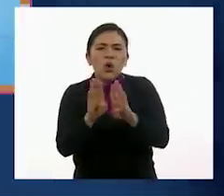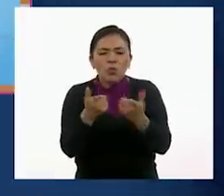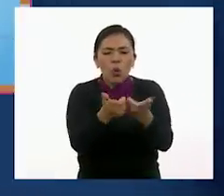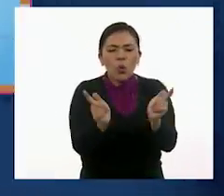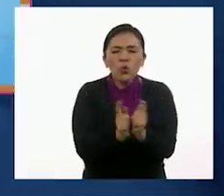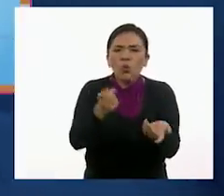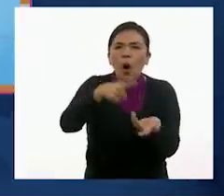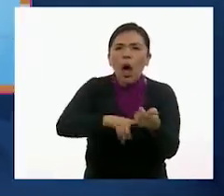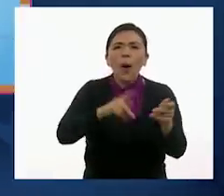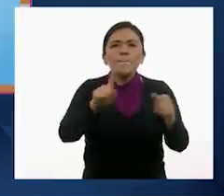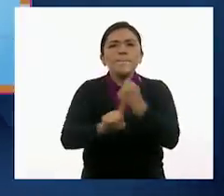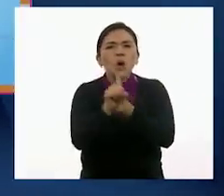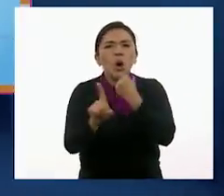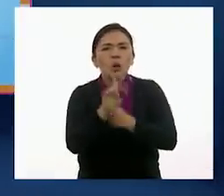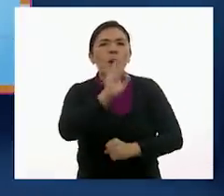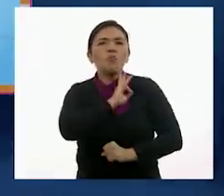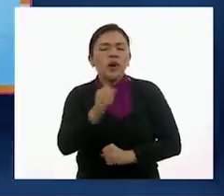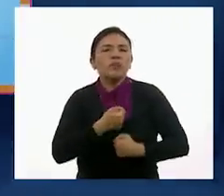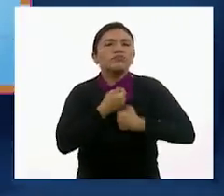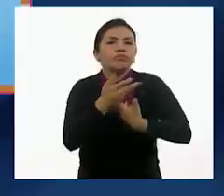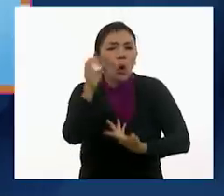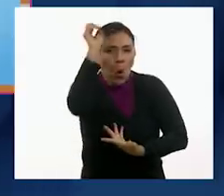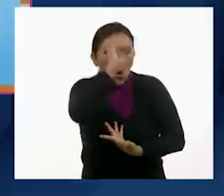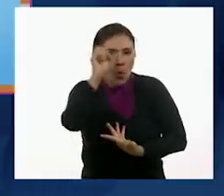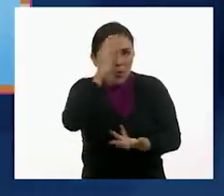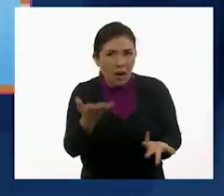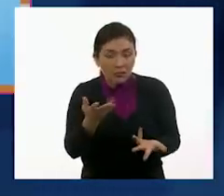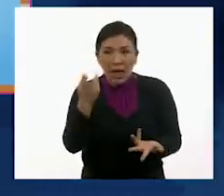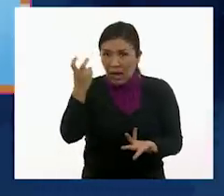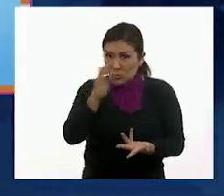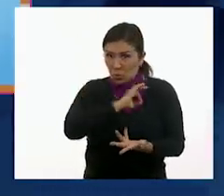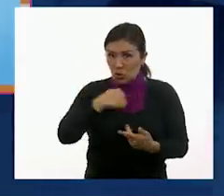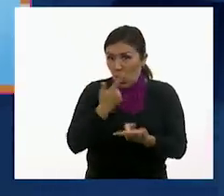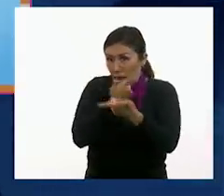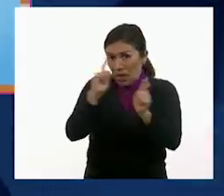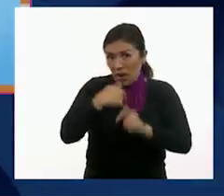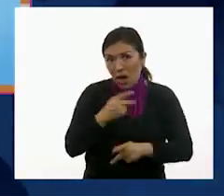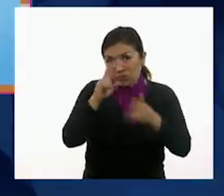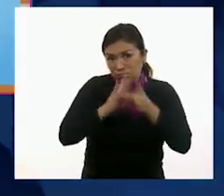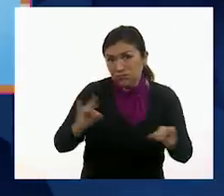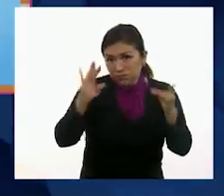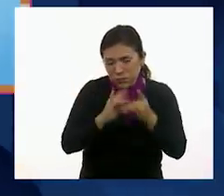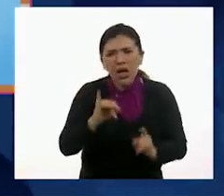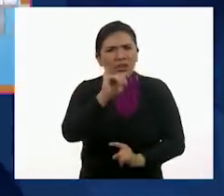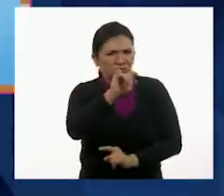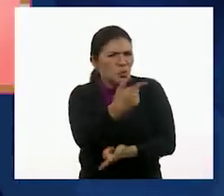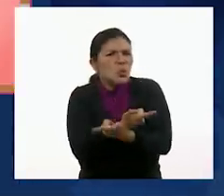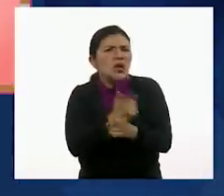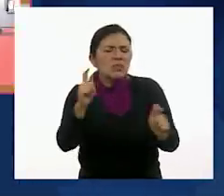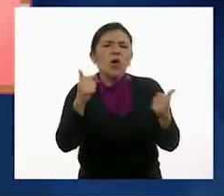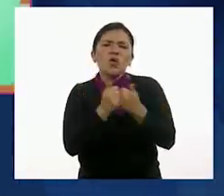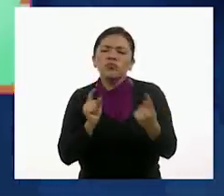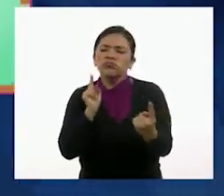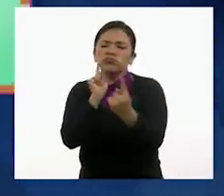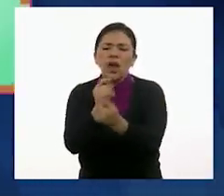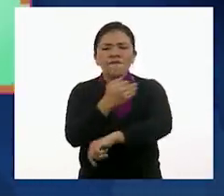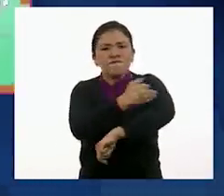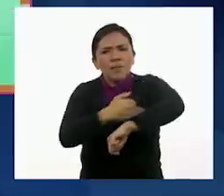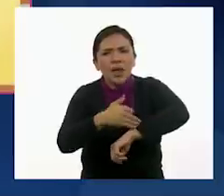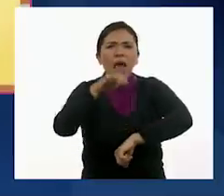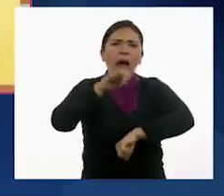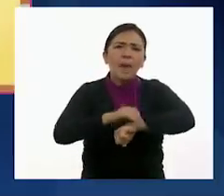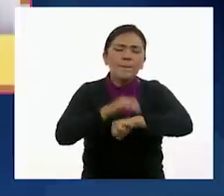grupo. ¿Entonces puedo opinar de lo que yo quiera? Sí, de todo lo que tú quieras y con quien tú quieras. Con tu familia, tus